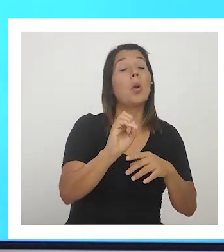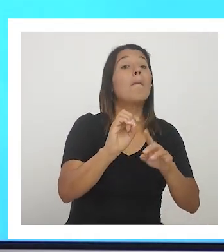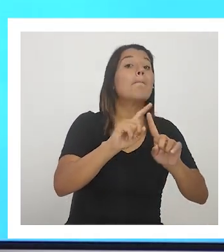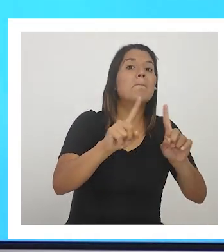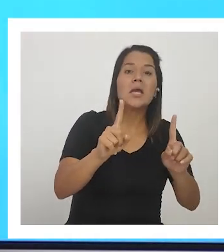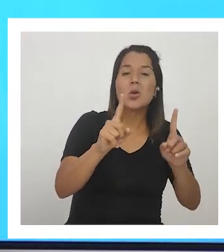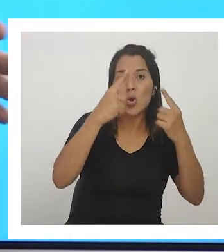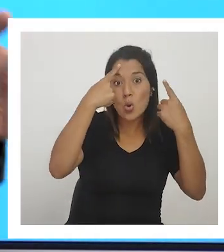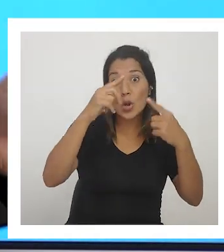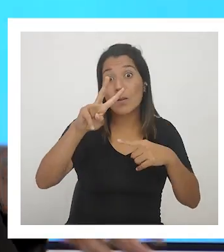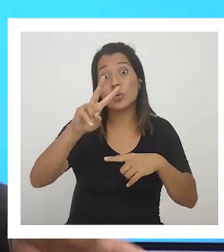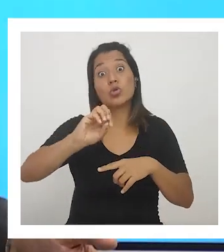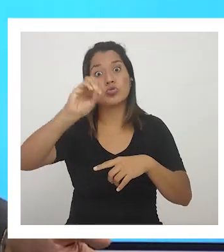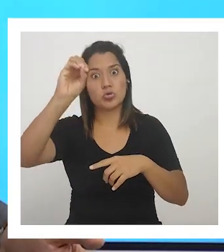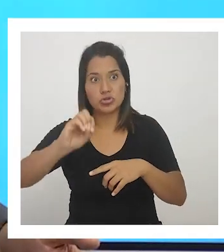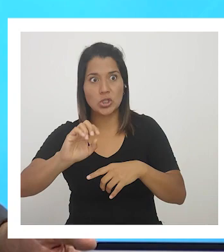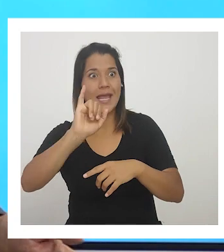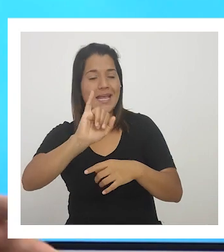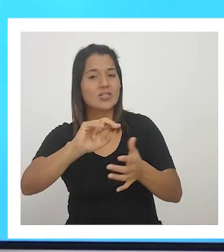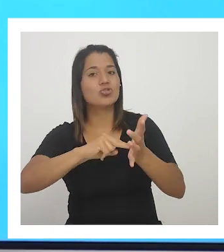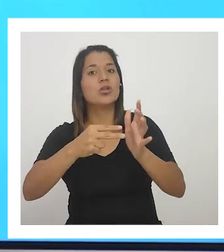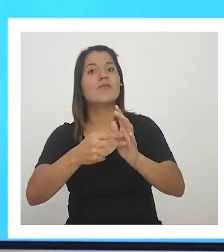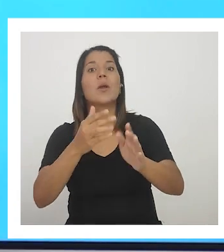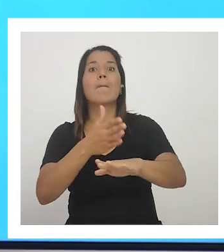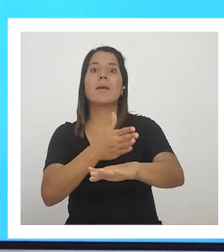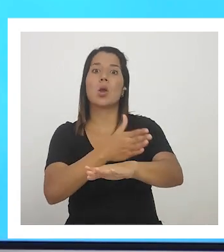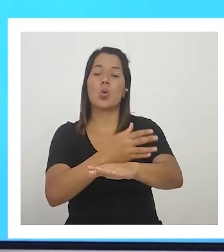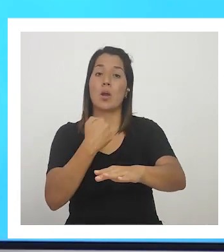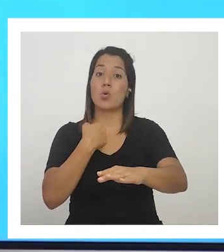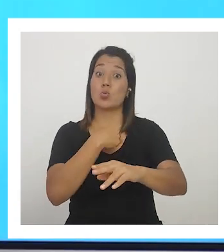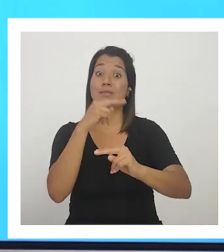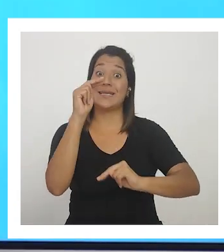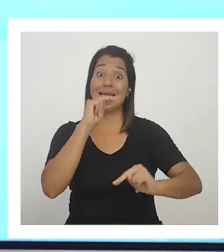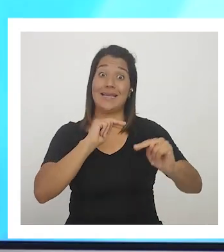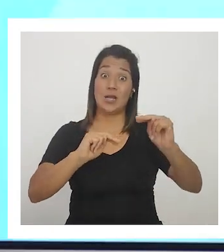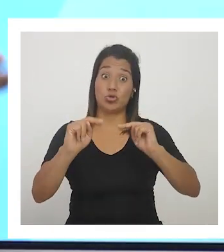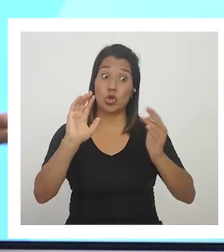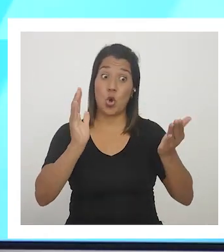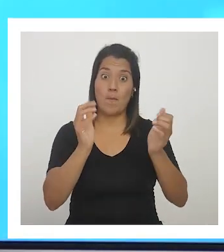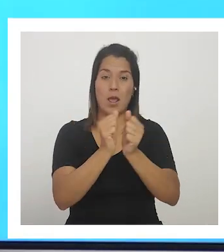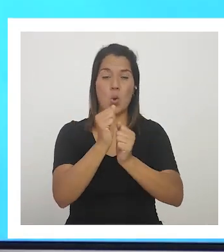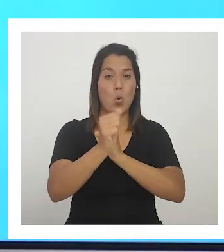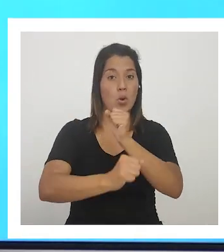mejora sustancialmente la negociación del año anterior. El tema también